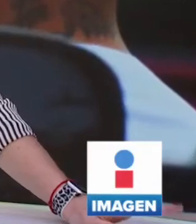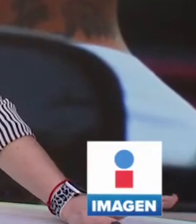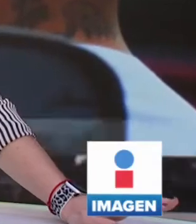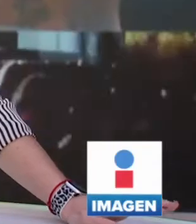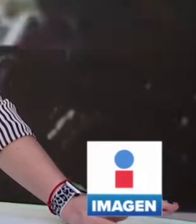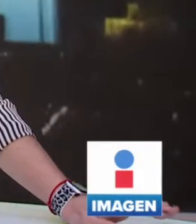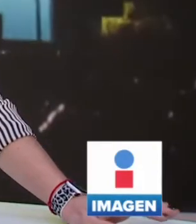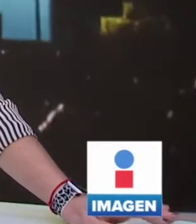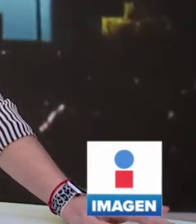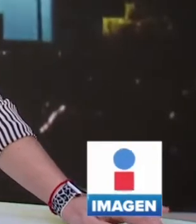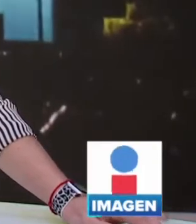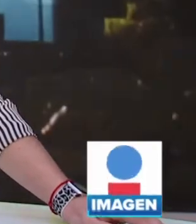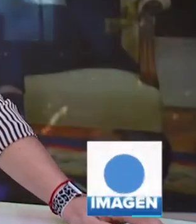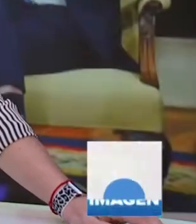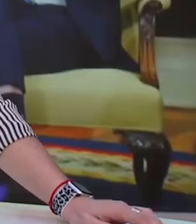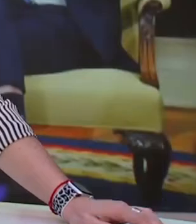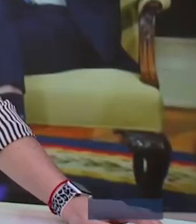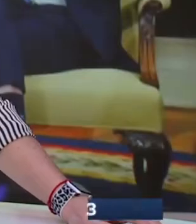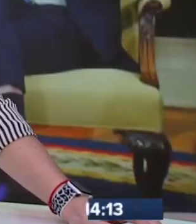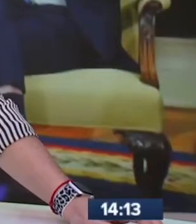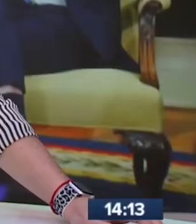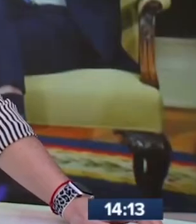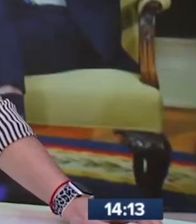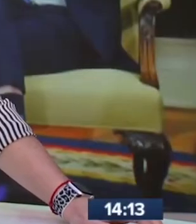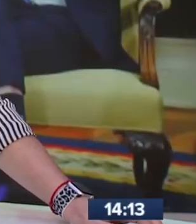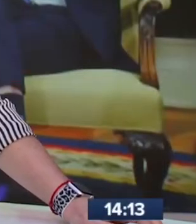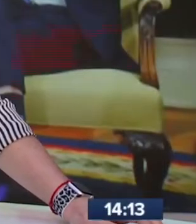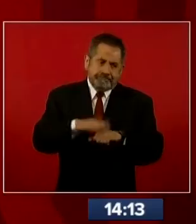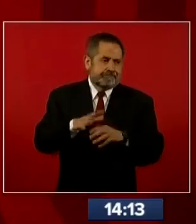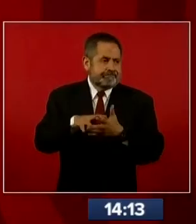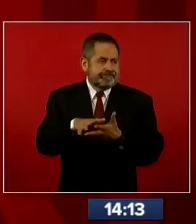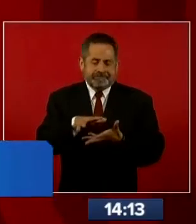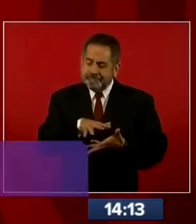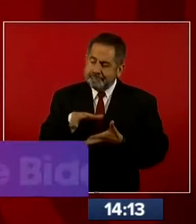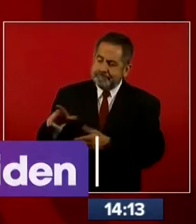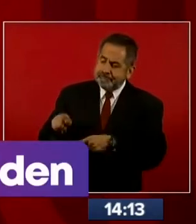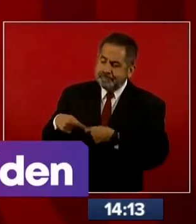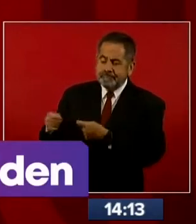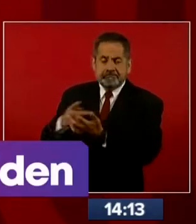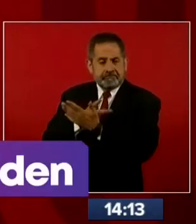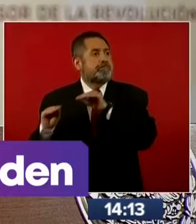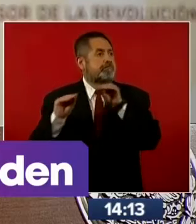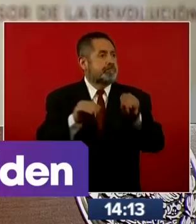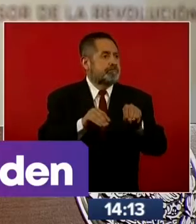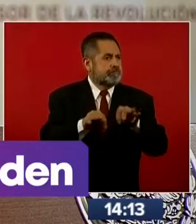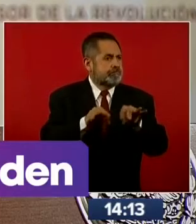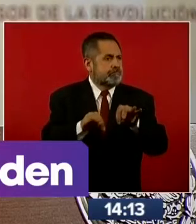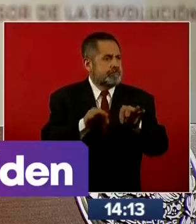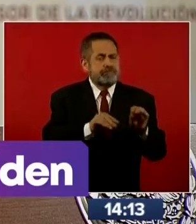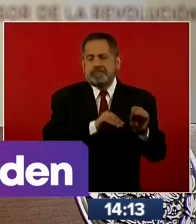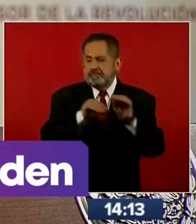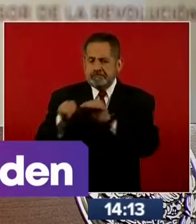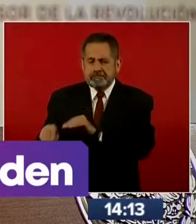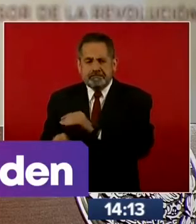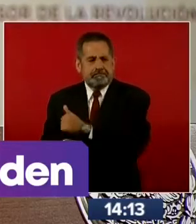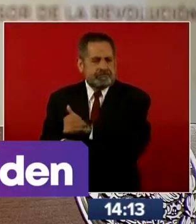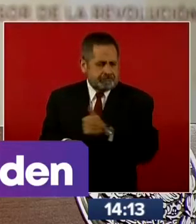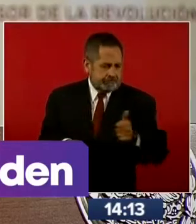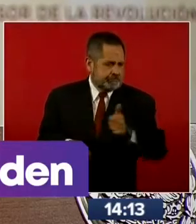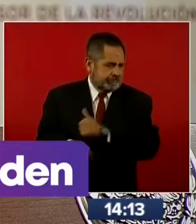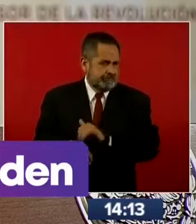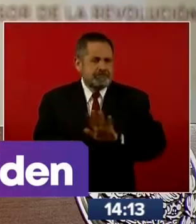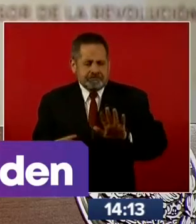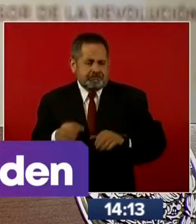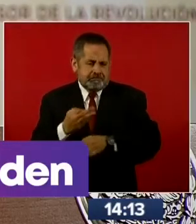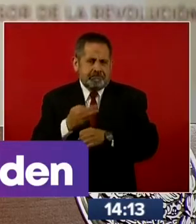Bueno, y ante la crisis migratoria, López Obrador calificó de buena y fraterna la reunión con Joe Biden en Washington, D.C. Sentenció que